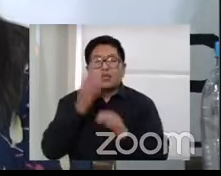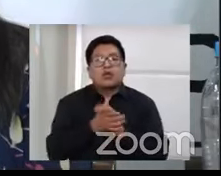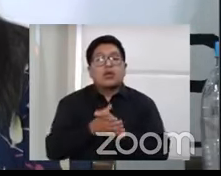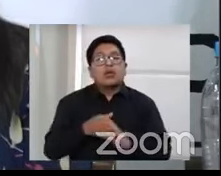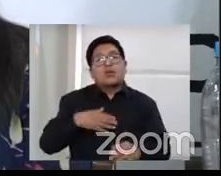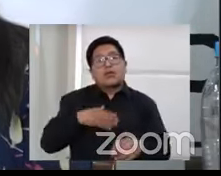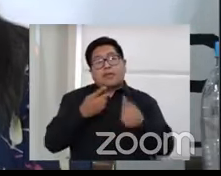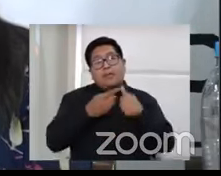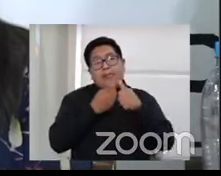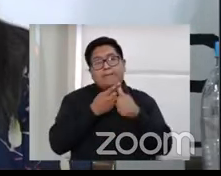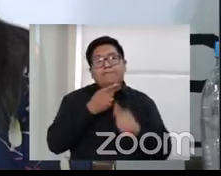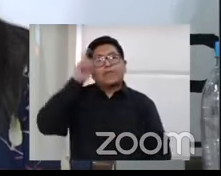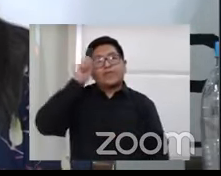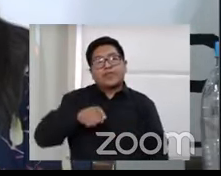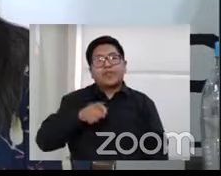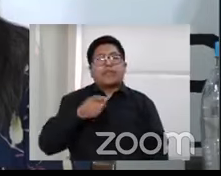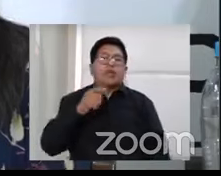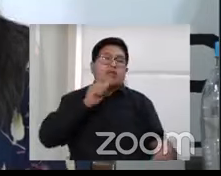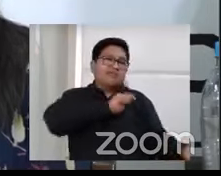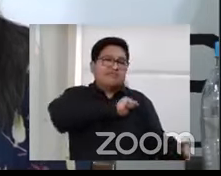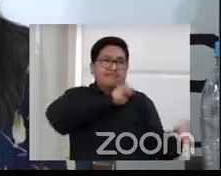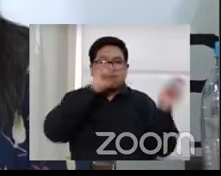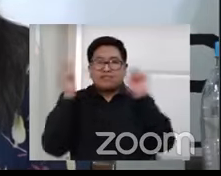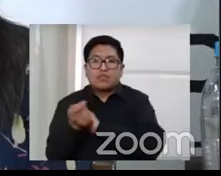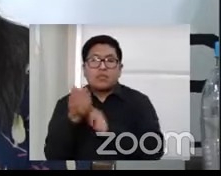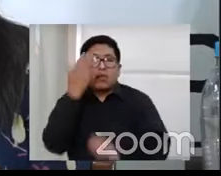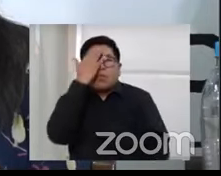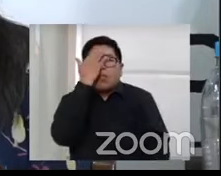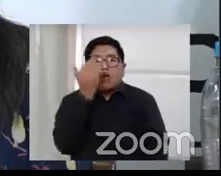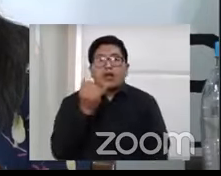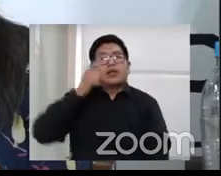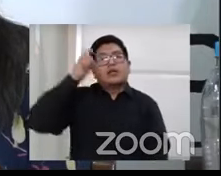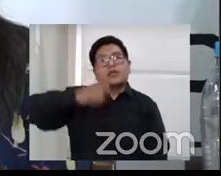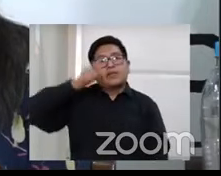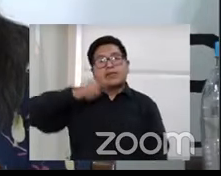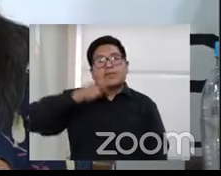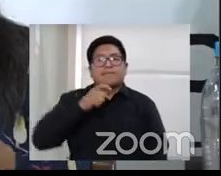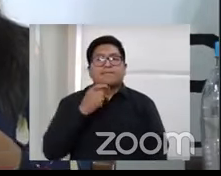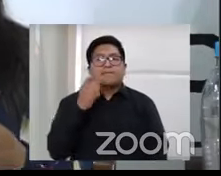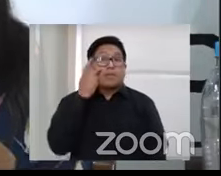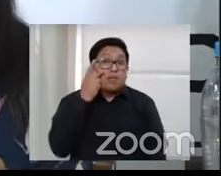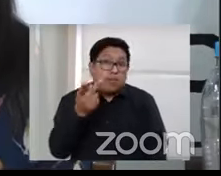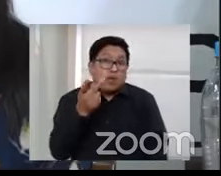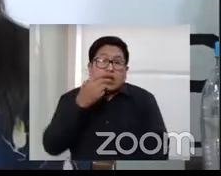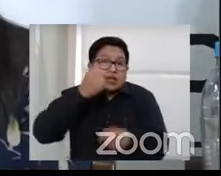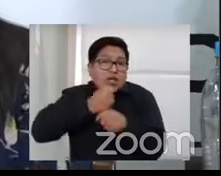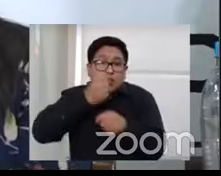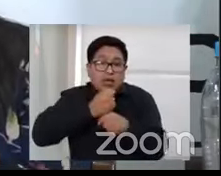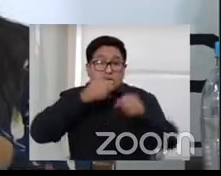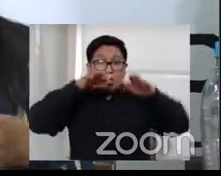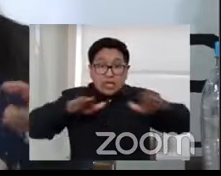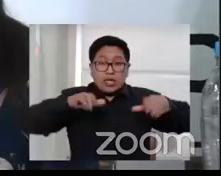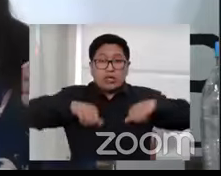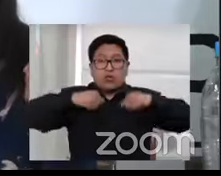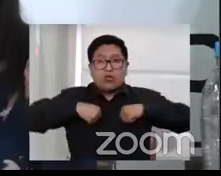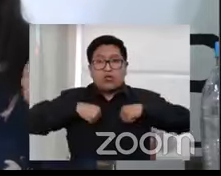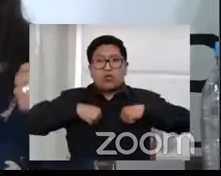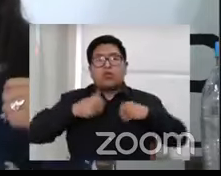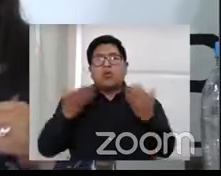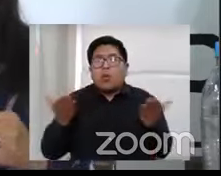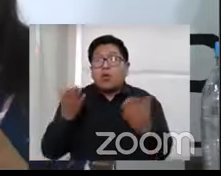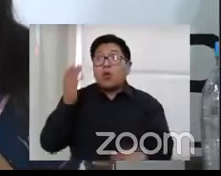hacia una locución muy fuerte respecto a que necesitamos ver el tema de trabajo infantil desde el estado